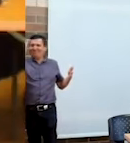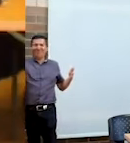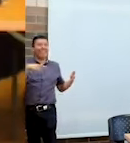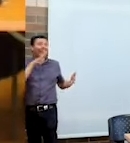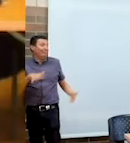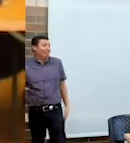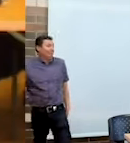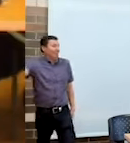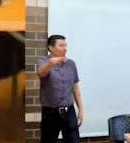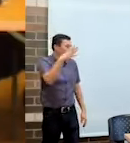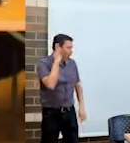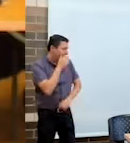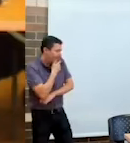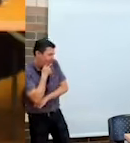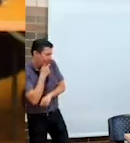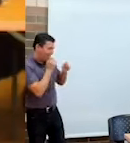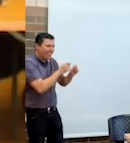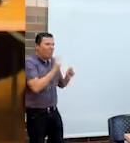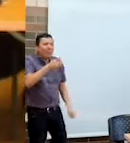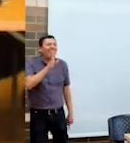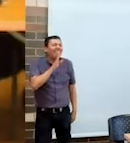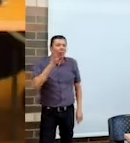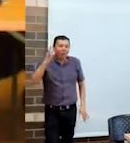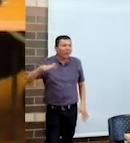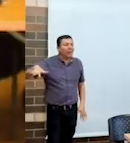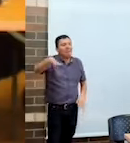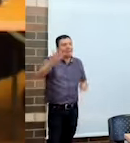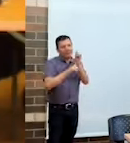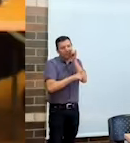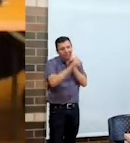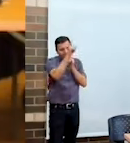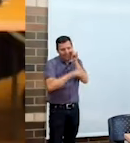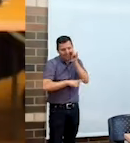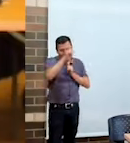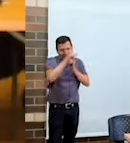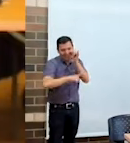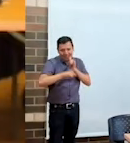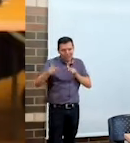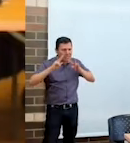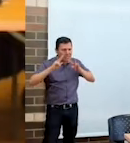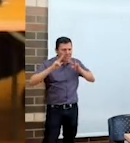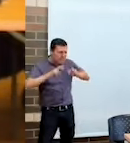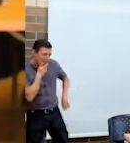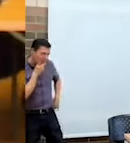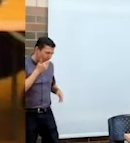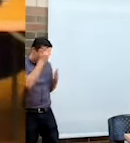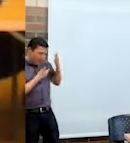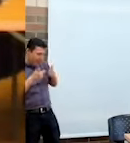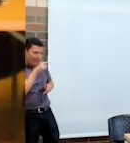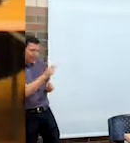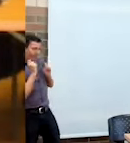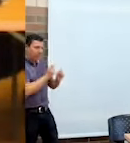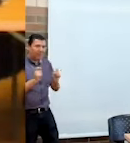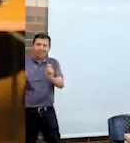nos encierran a nosotros como personas sordas. Entonces, el mundo oyente, desde